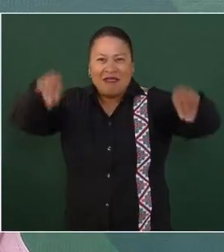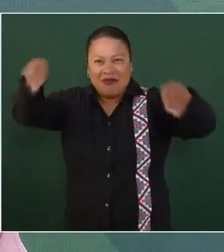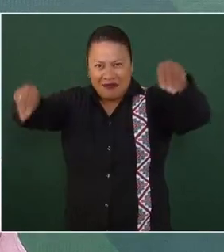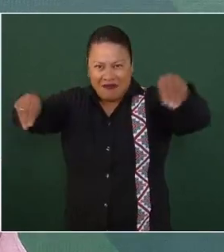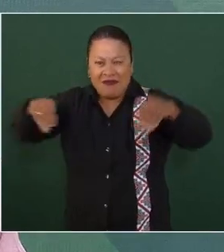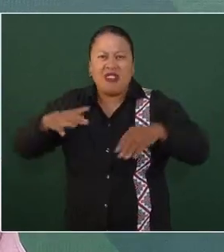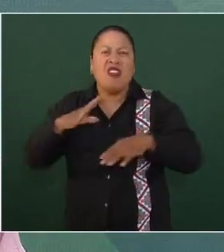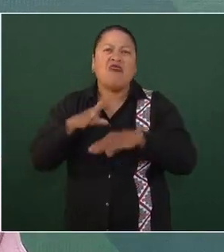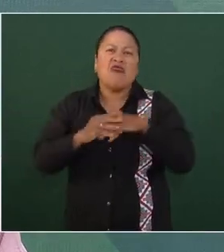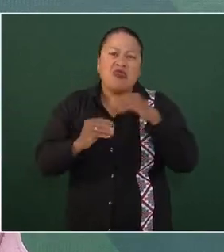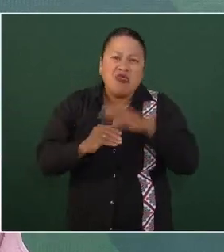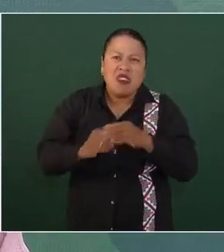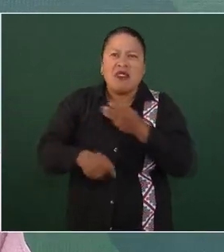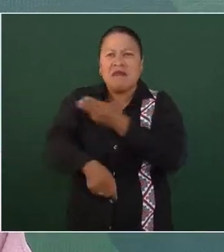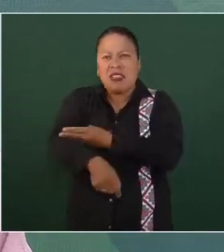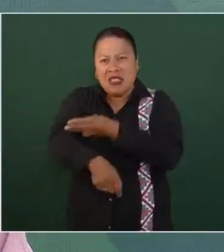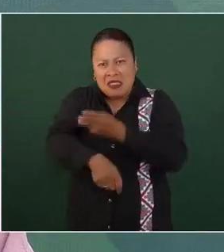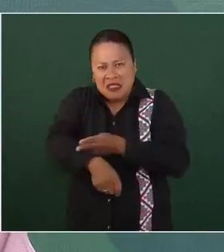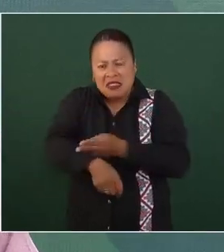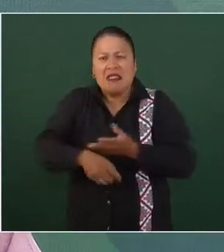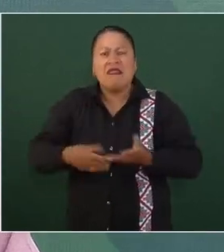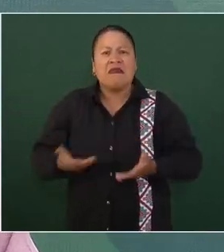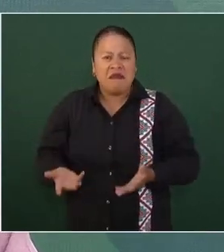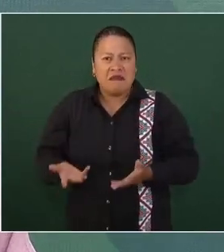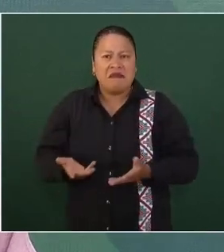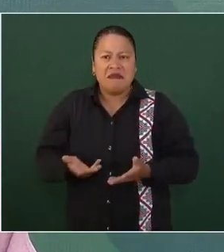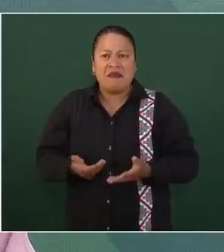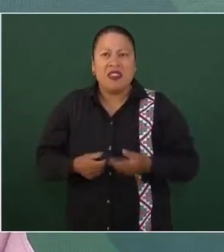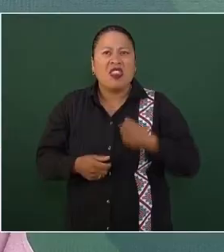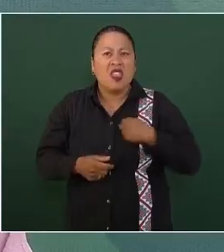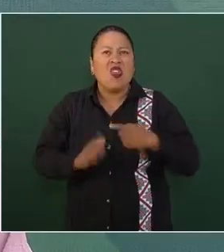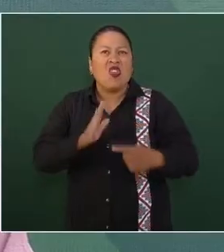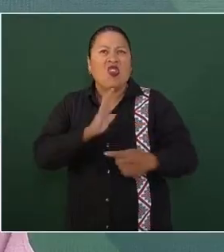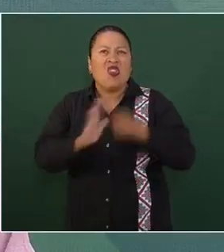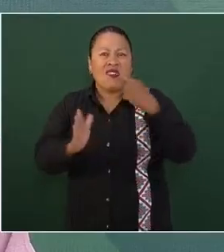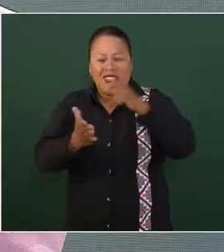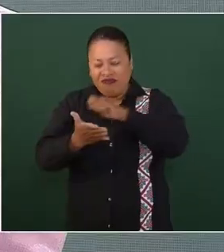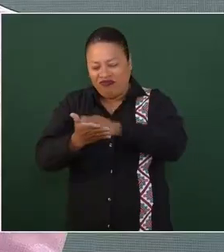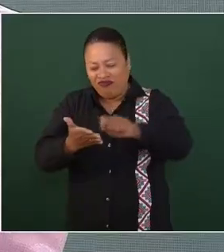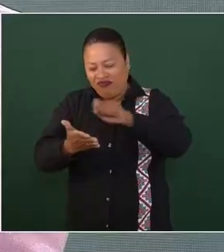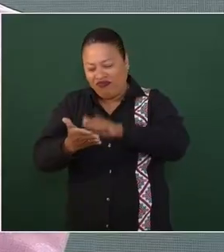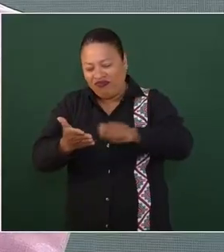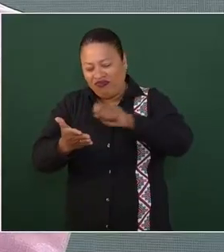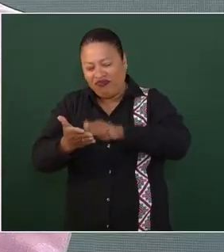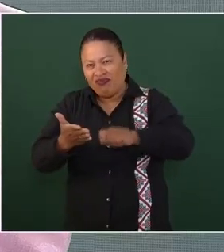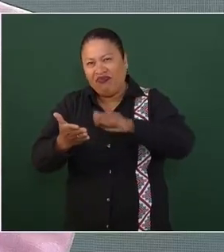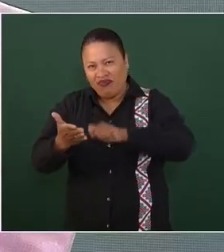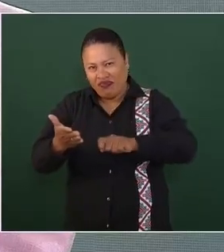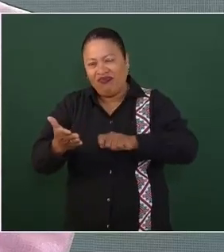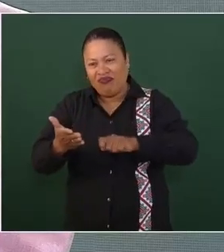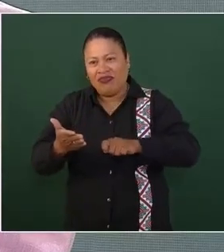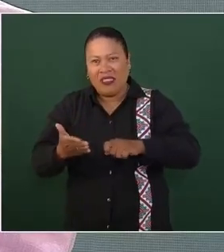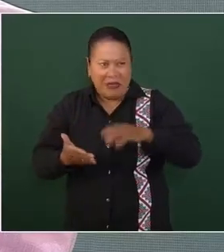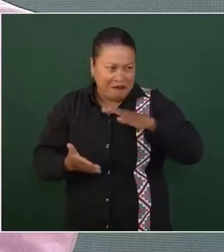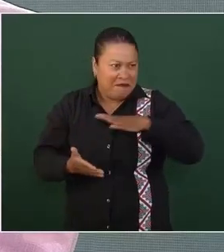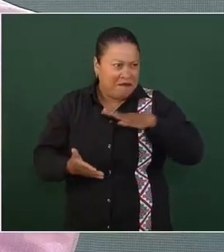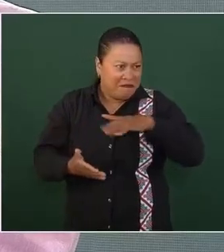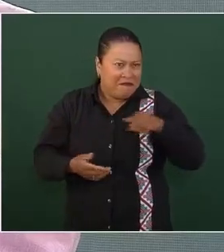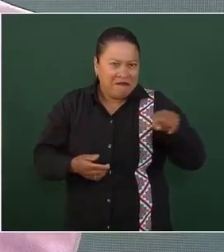frutales maderables una vez escribí un ensayo por ahí anda